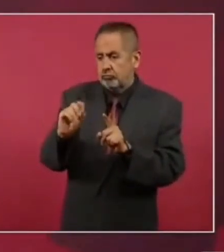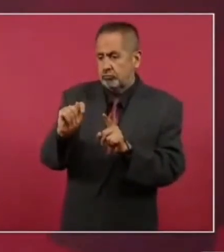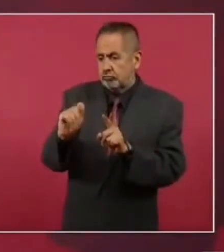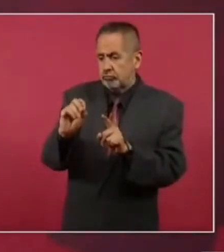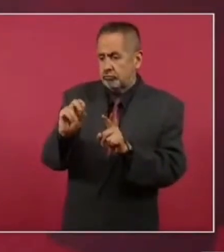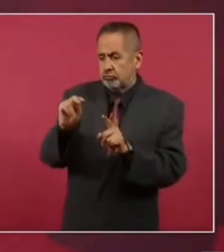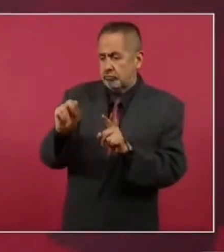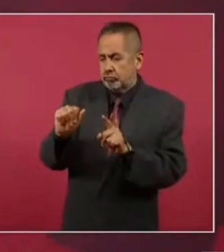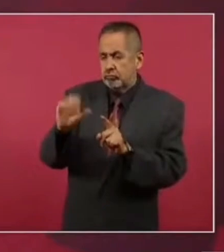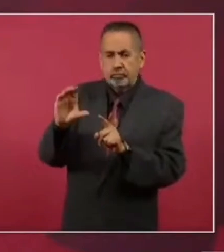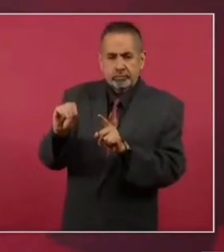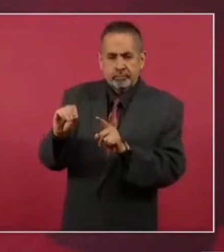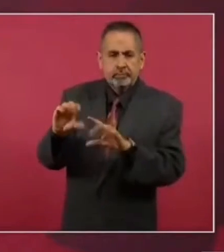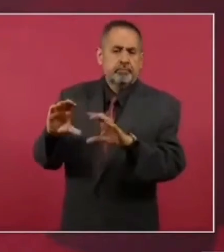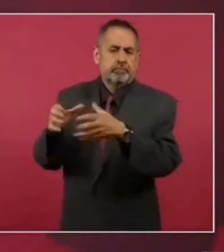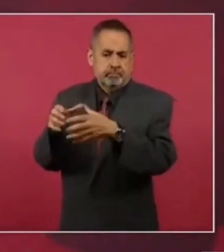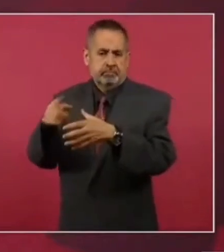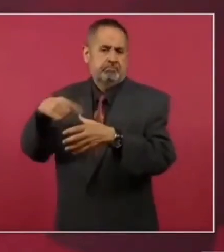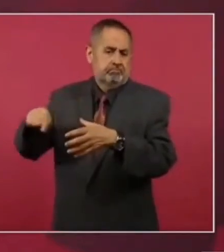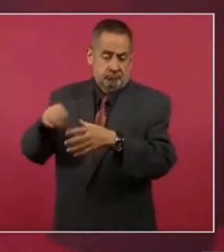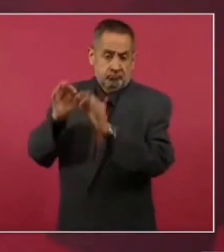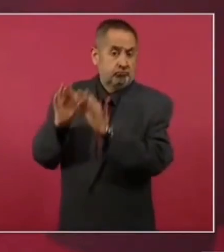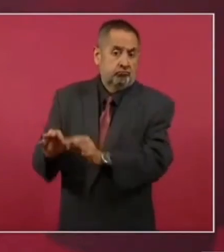Entonces, en un tiempo,